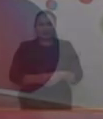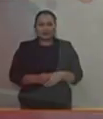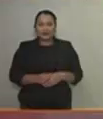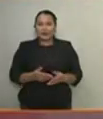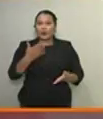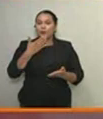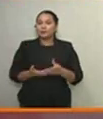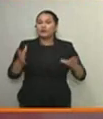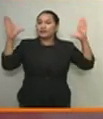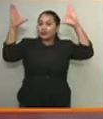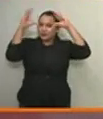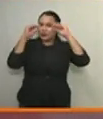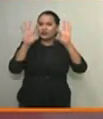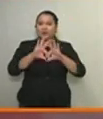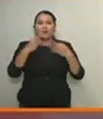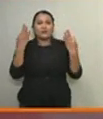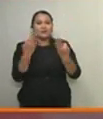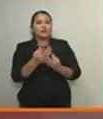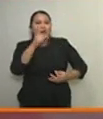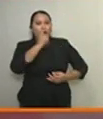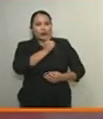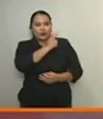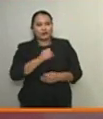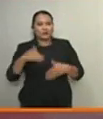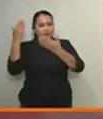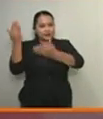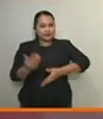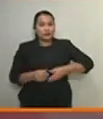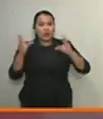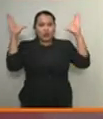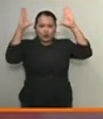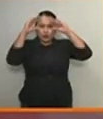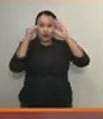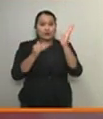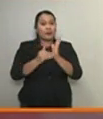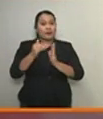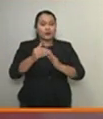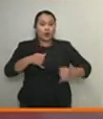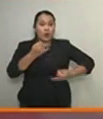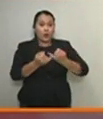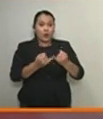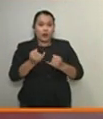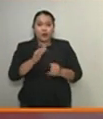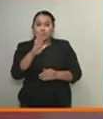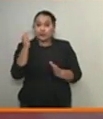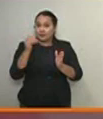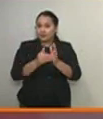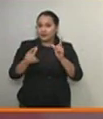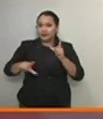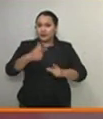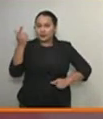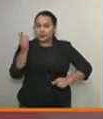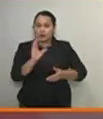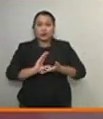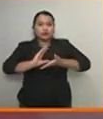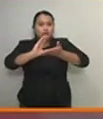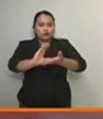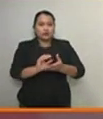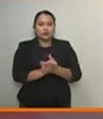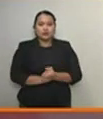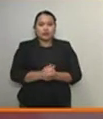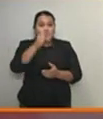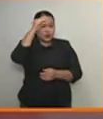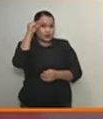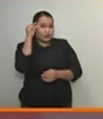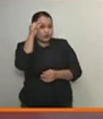Muy buenas noches, familia Loto, y bienvenidos a esta noche millonaria donde están en juego 500.000 lempiras con tu jugada sencilla. Mi nombre es Jueylin Clemente y